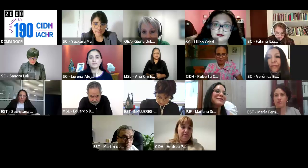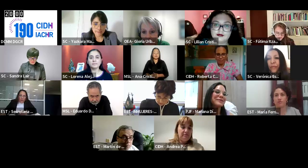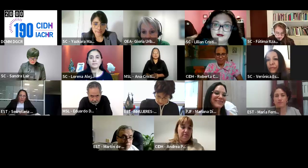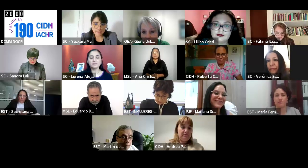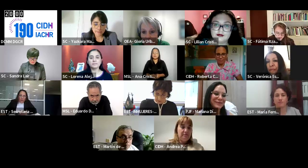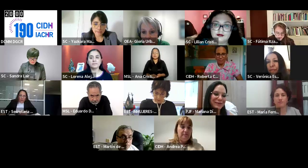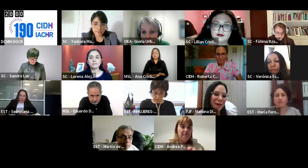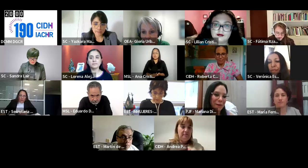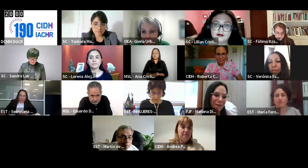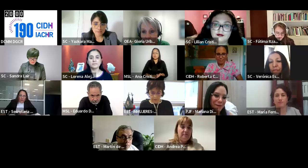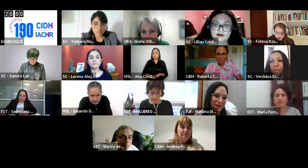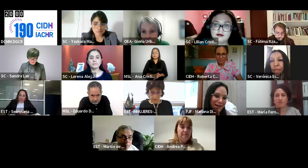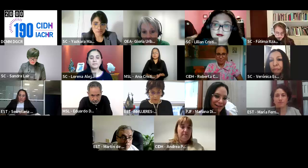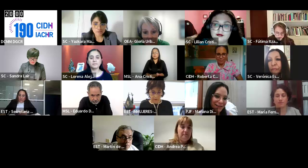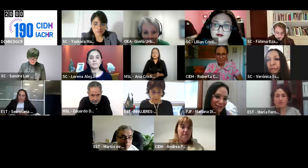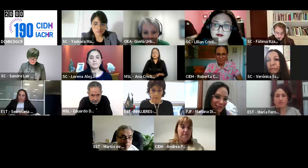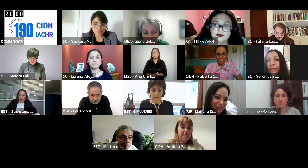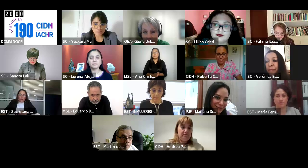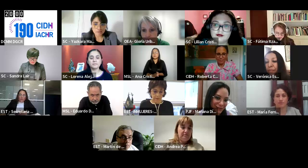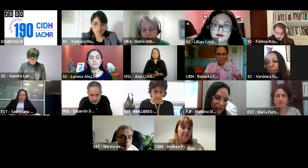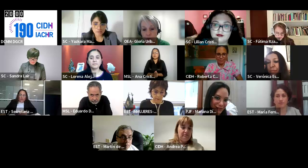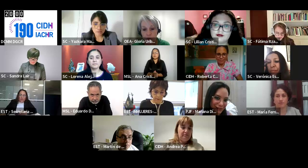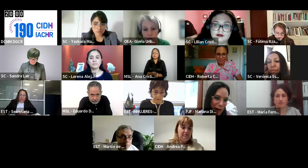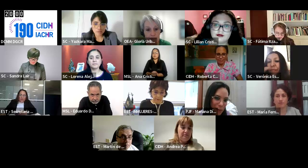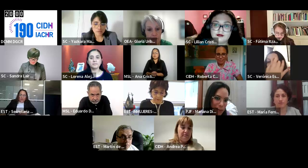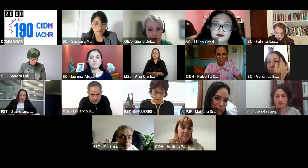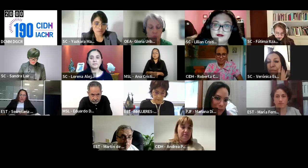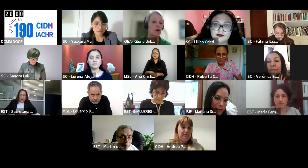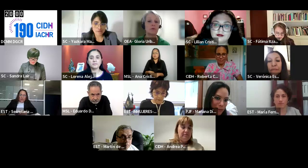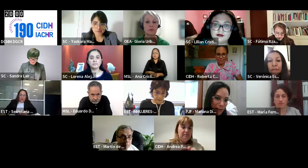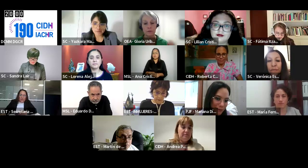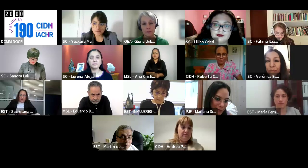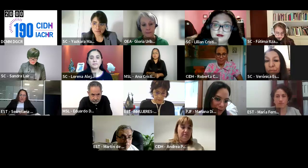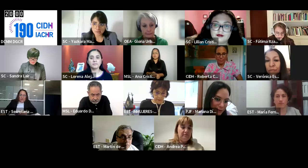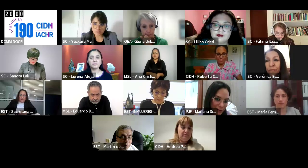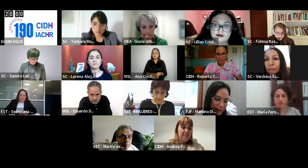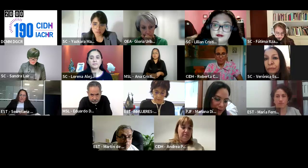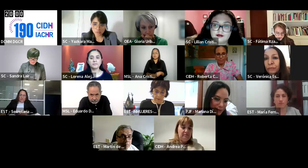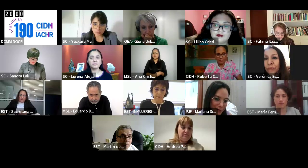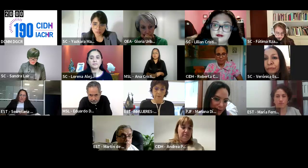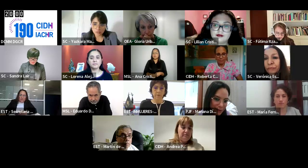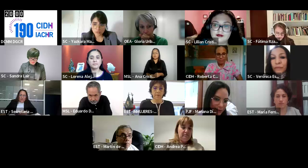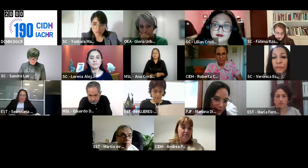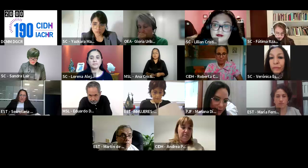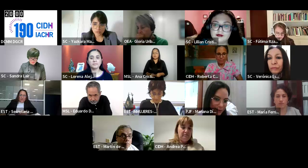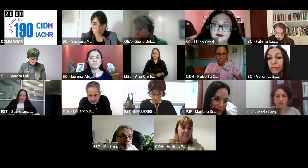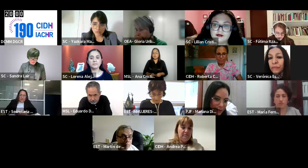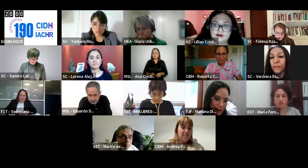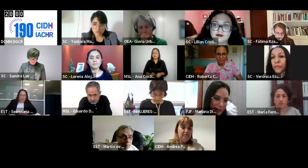Uritzimar, Yasmín San Martín, veo que está conectada. Si puede, por favor, encender su audio.